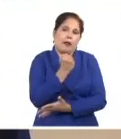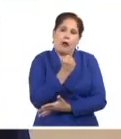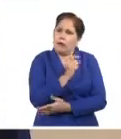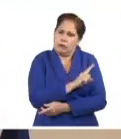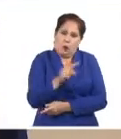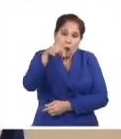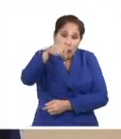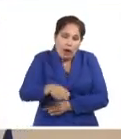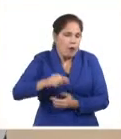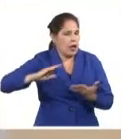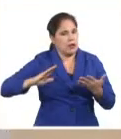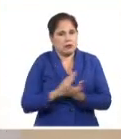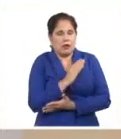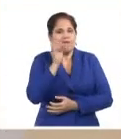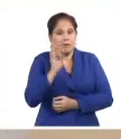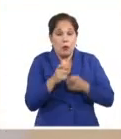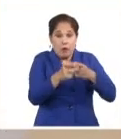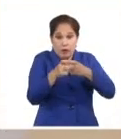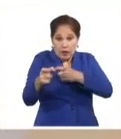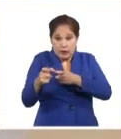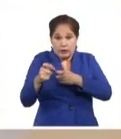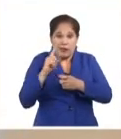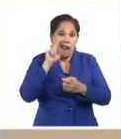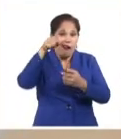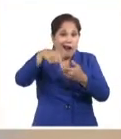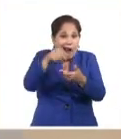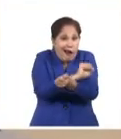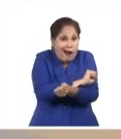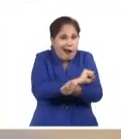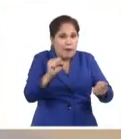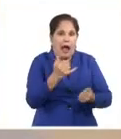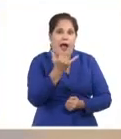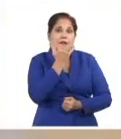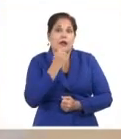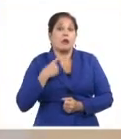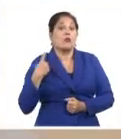tarde. En una guerra nuclear, el daño